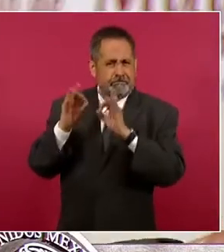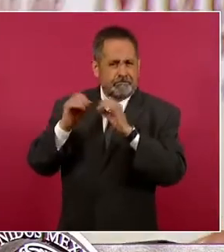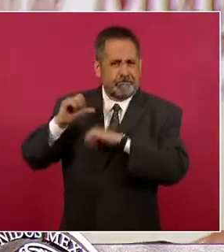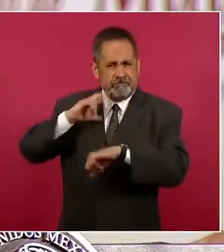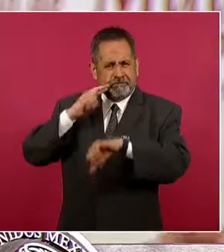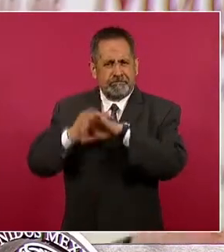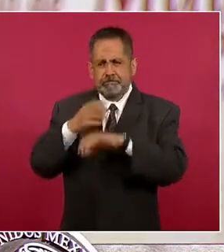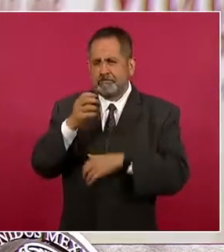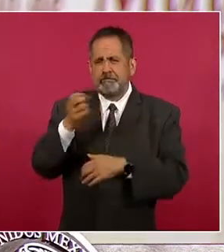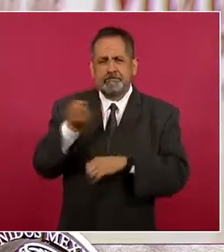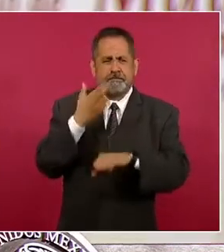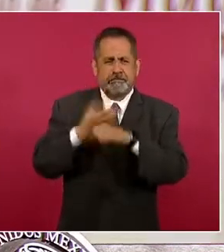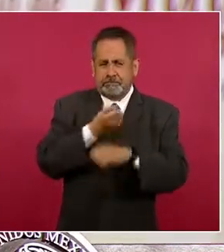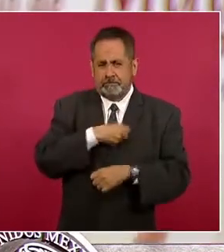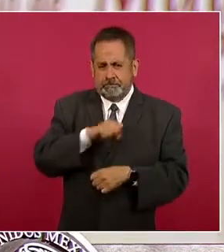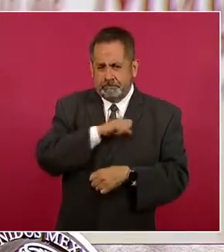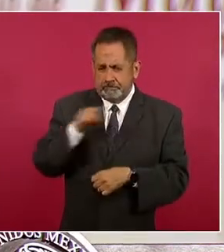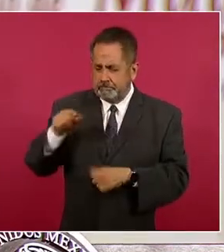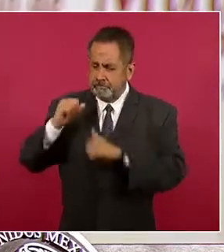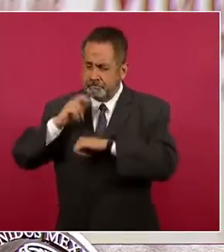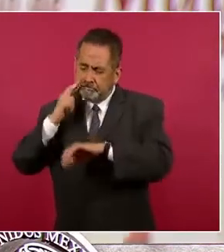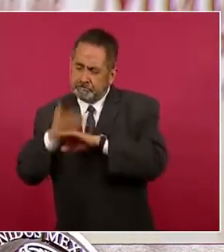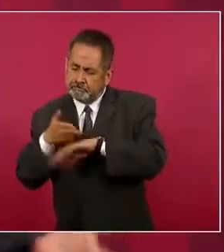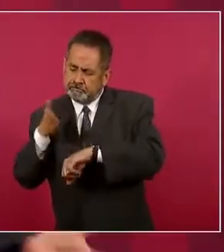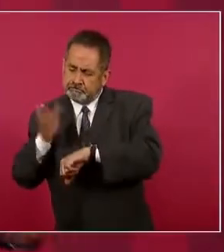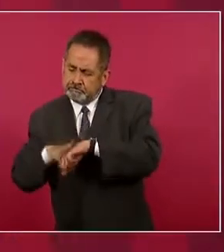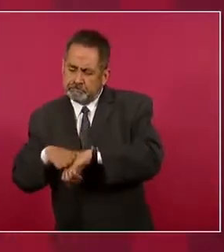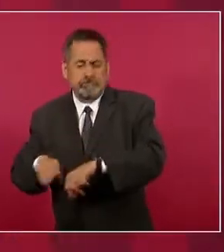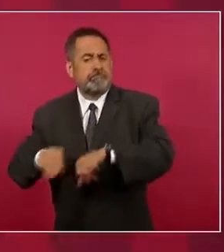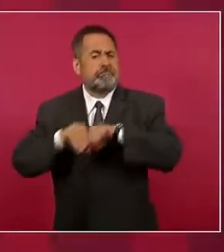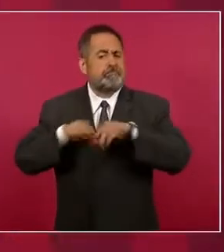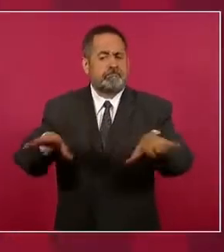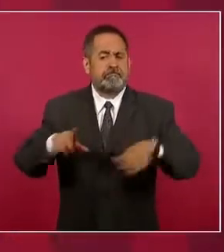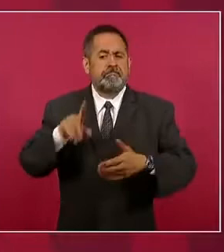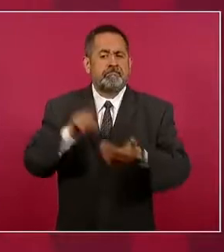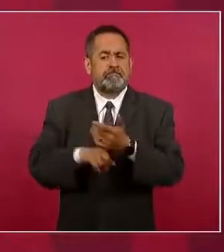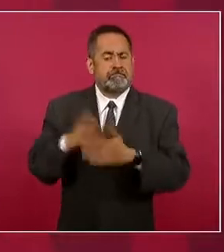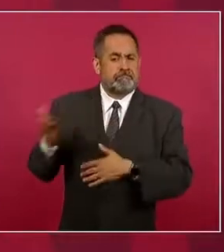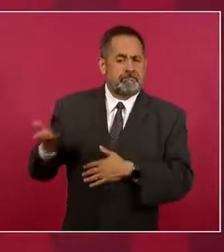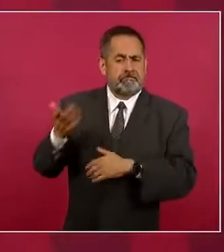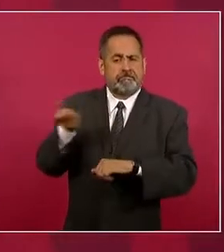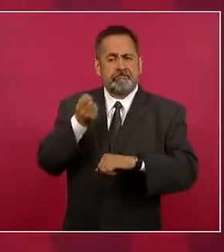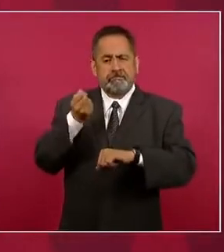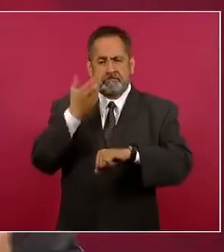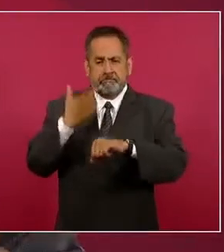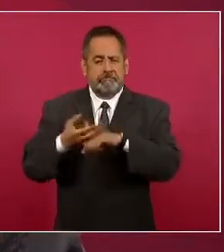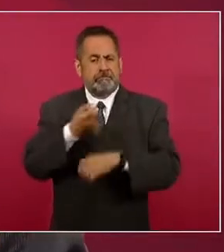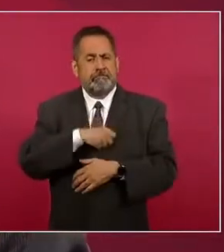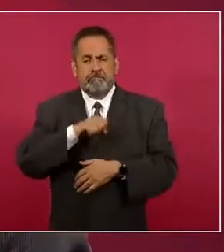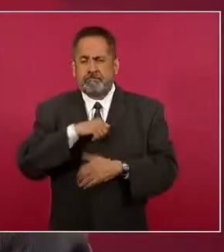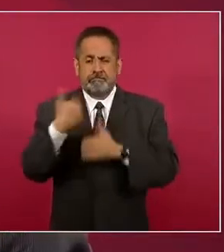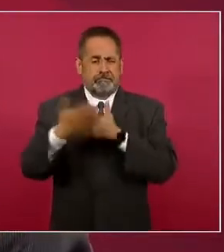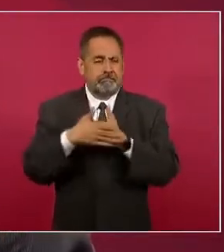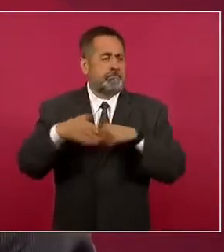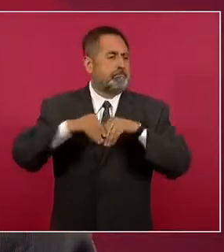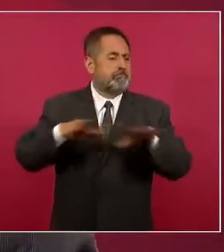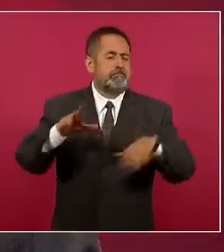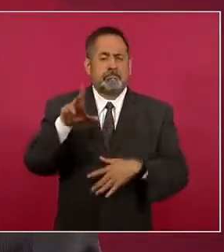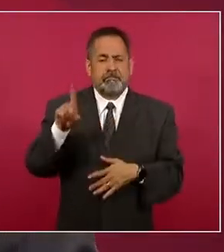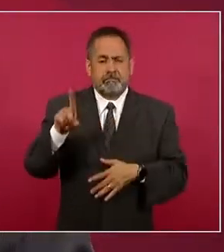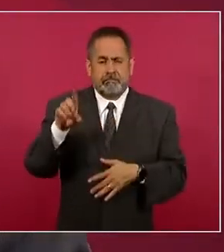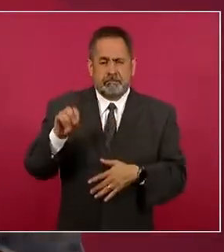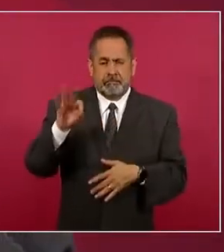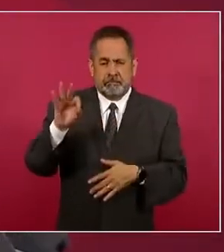la Secretaría de Salud. En su momento, quien tiene la autoridad para emitirlo es el Secretario de Salud y se publicará en Diario Oficial